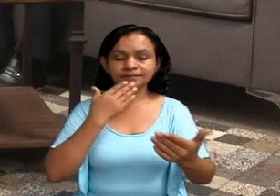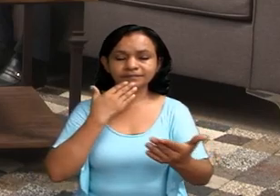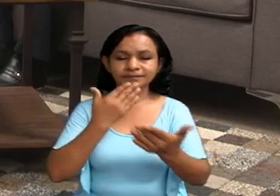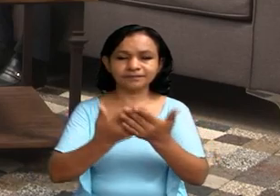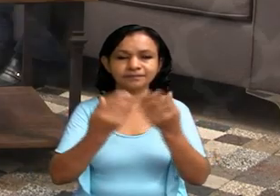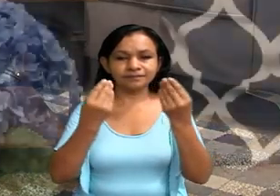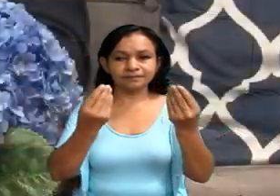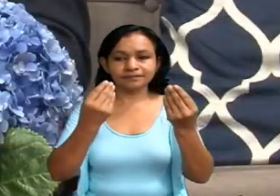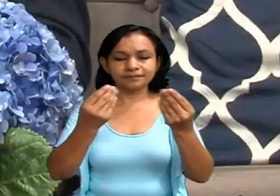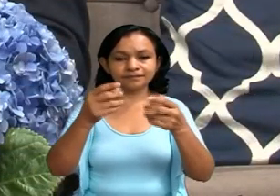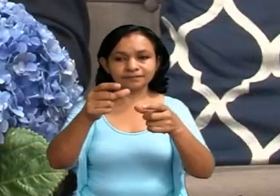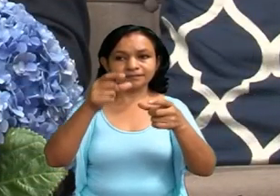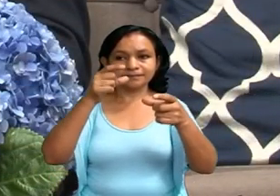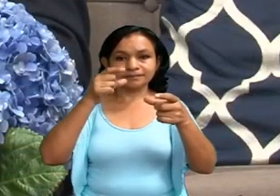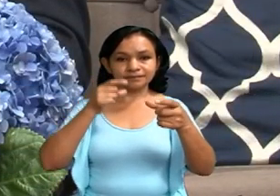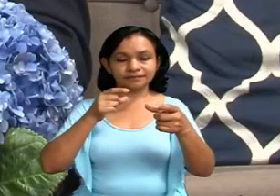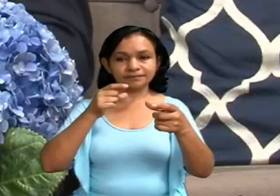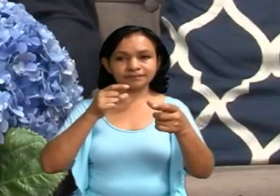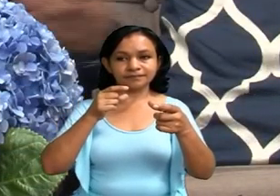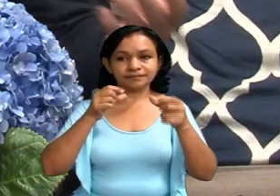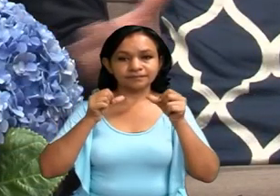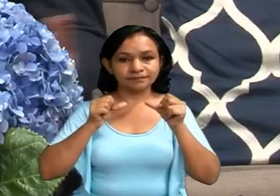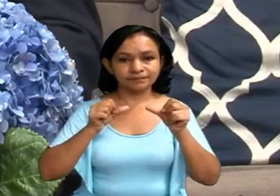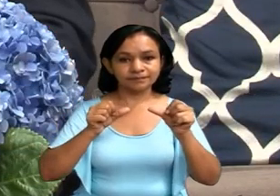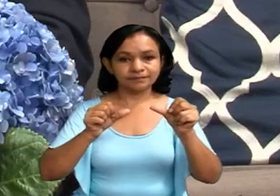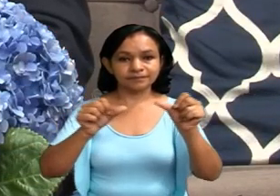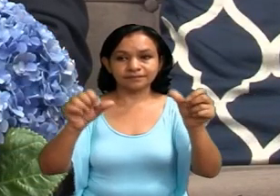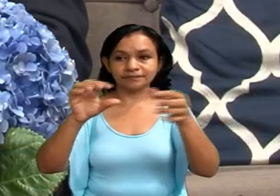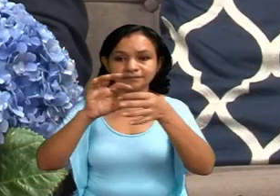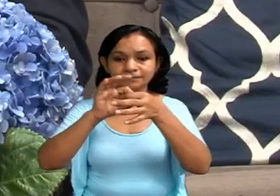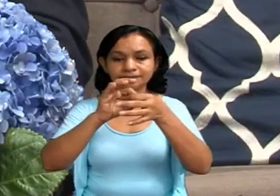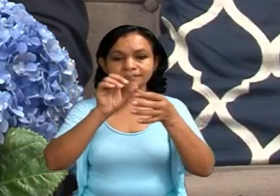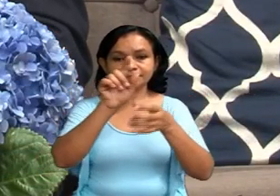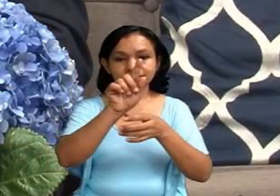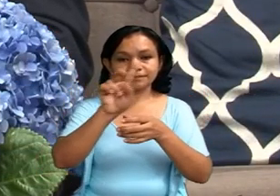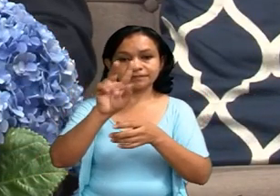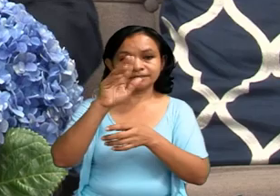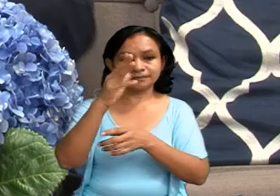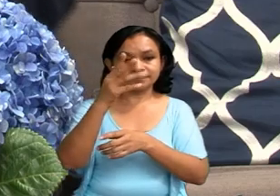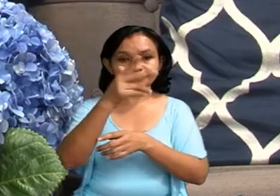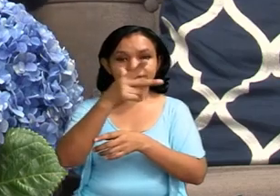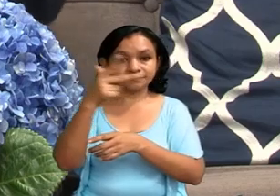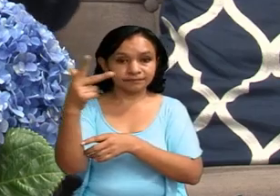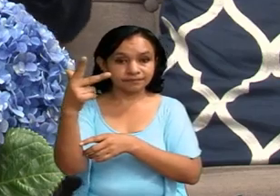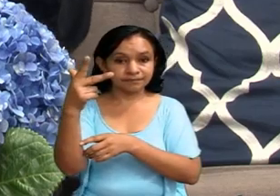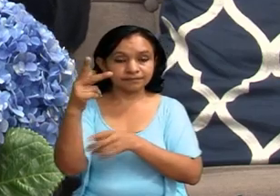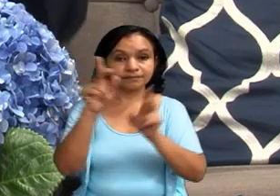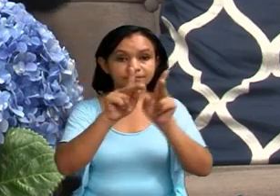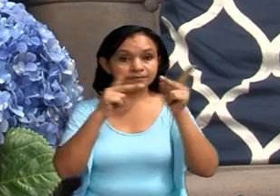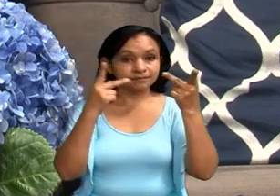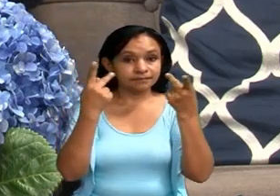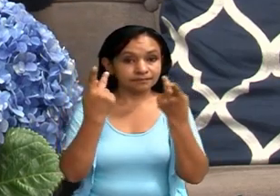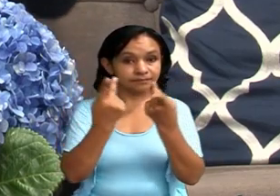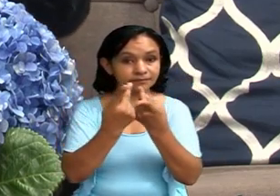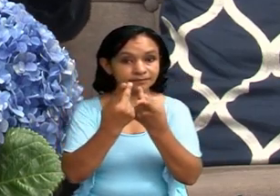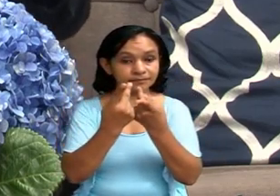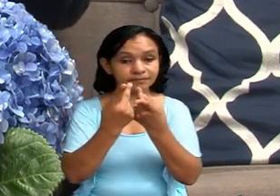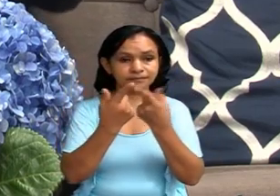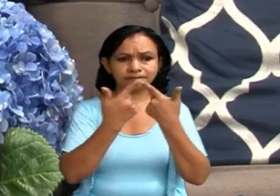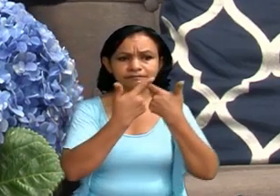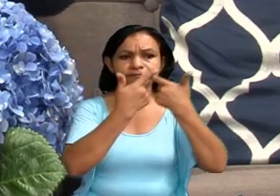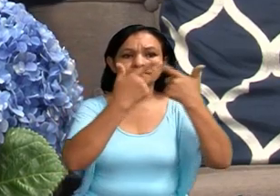siempre la invitación y esperamos seguir en esa alianza con el canal también que nos permite que nuestro pueblo